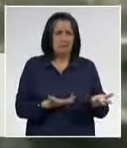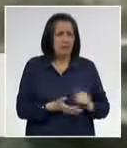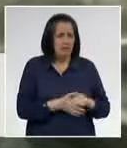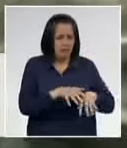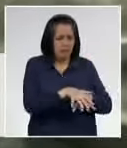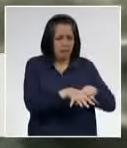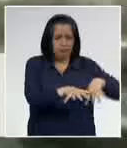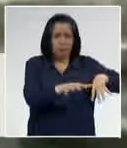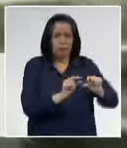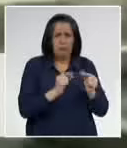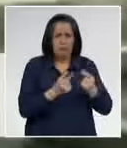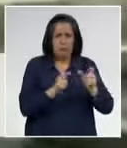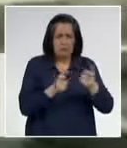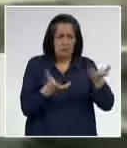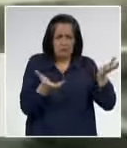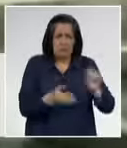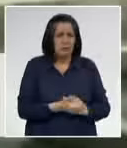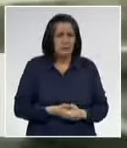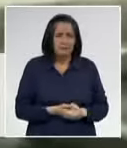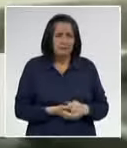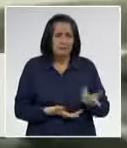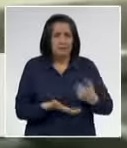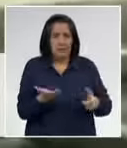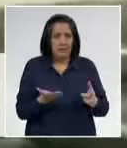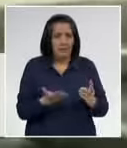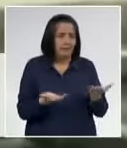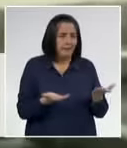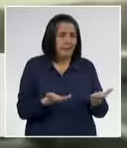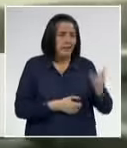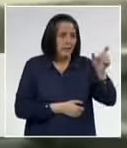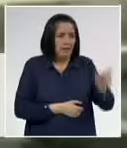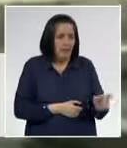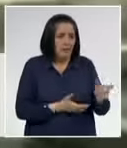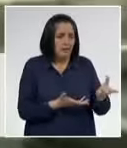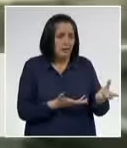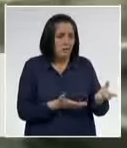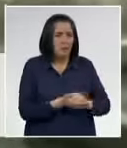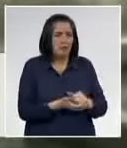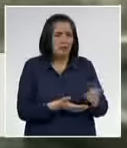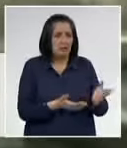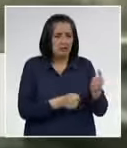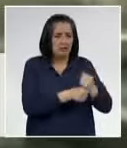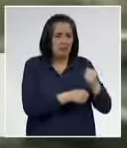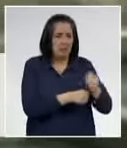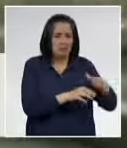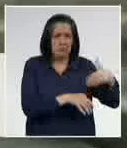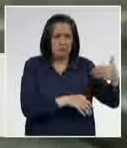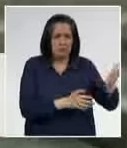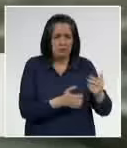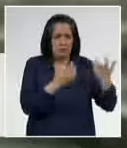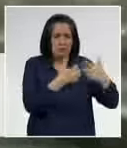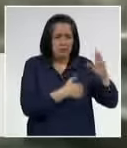auditorio. Ahora, que el intermediario, es decir, la agencia, haya trabajado después con Odebrecht, es